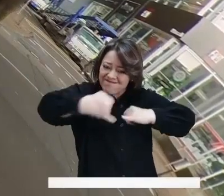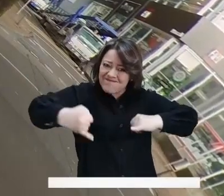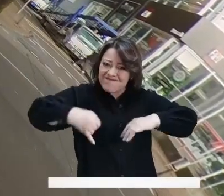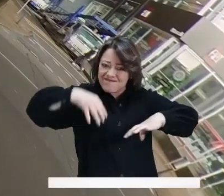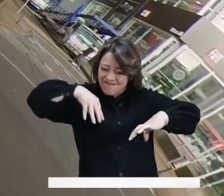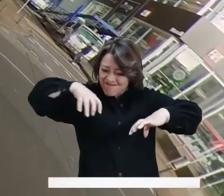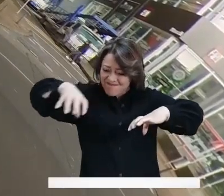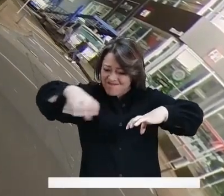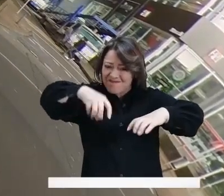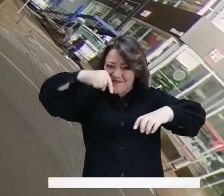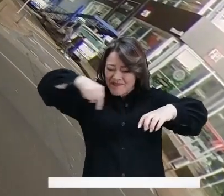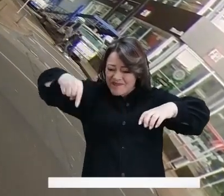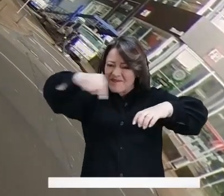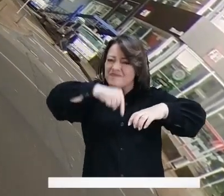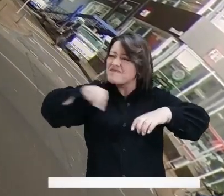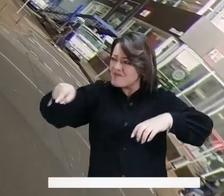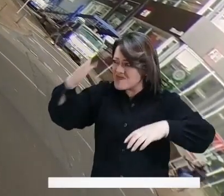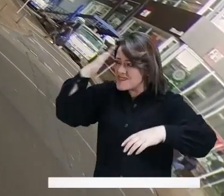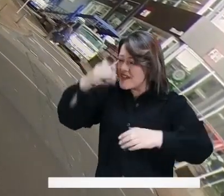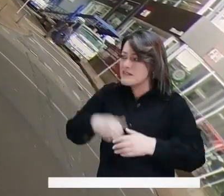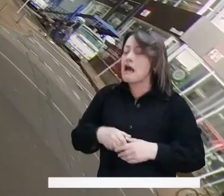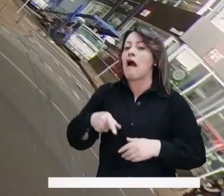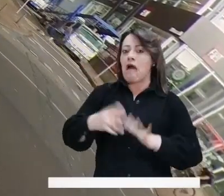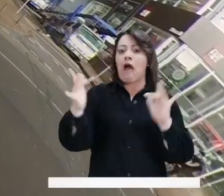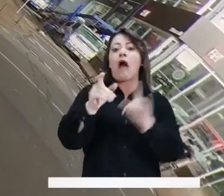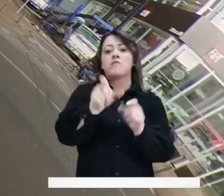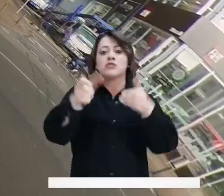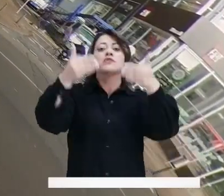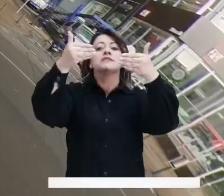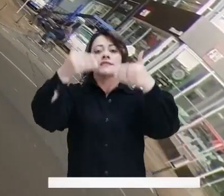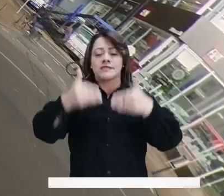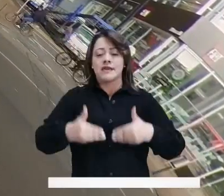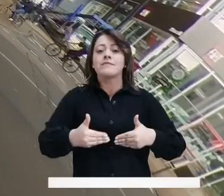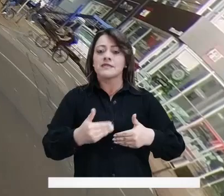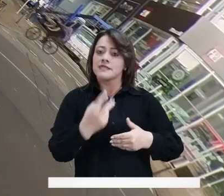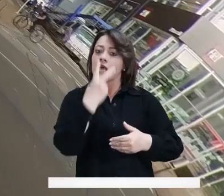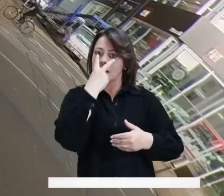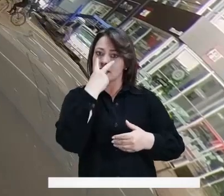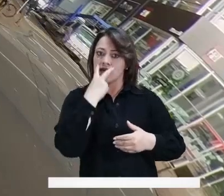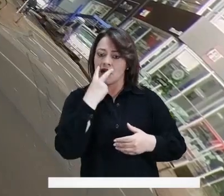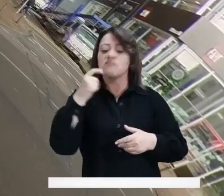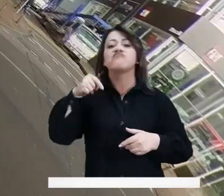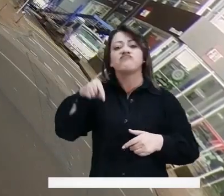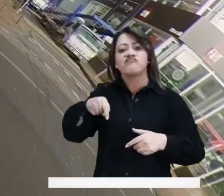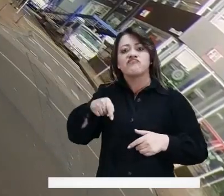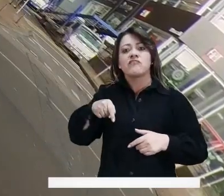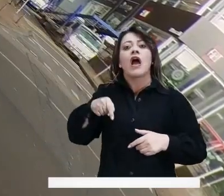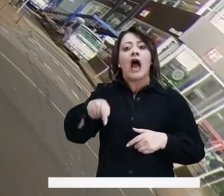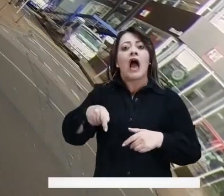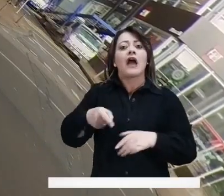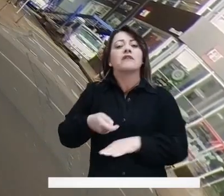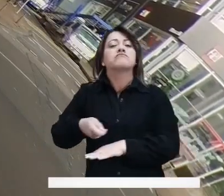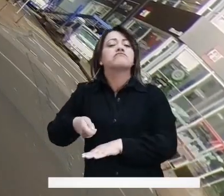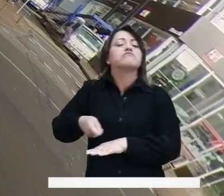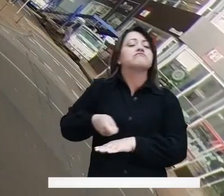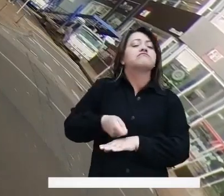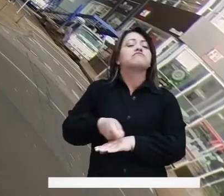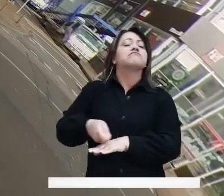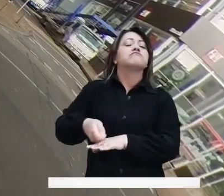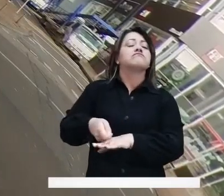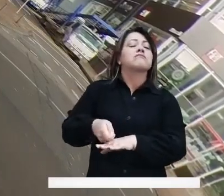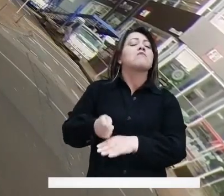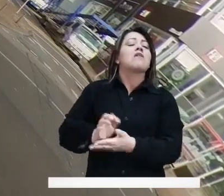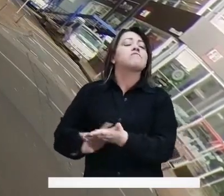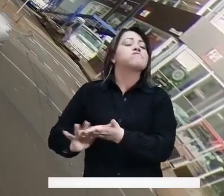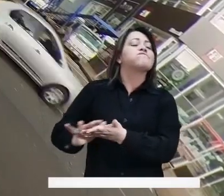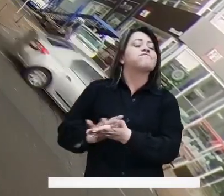No tengo el nombre, pero sé que el funcionamiento es para las personas con discapacidad visual. Entonces, básicamente, el relieve